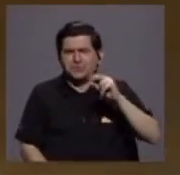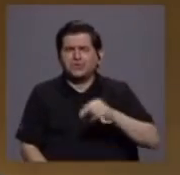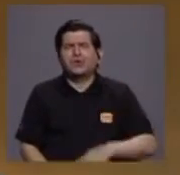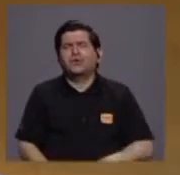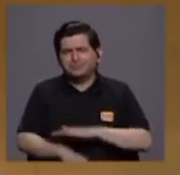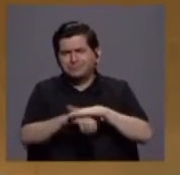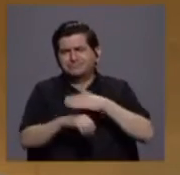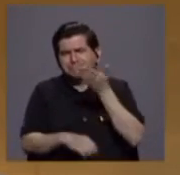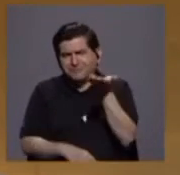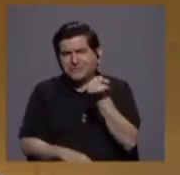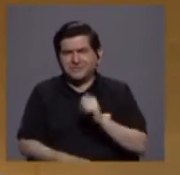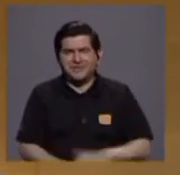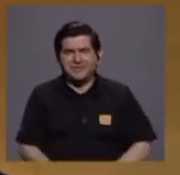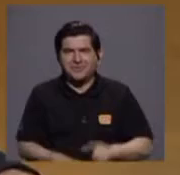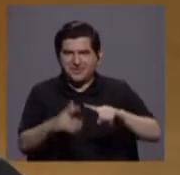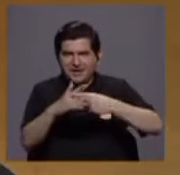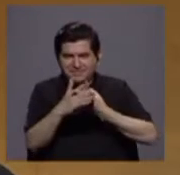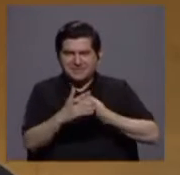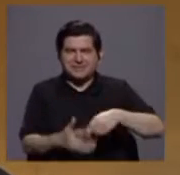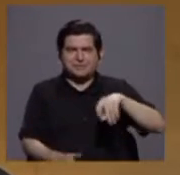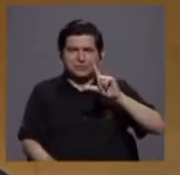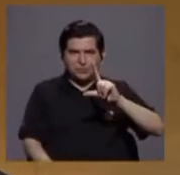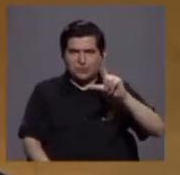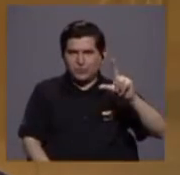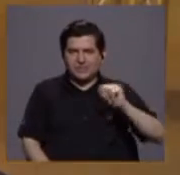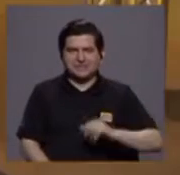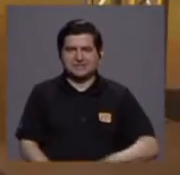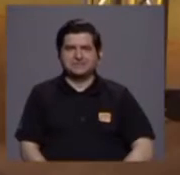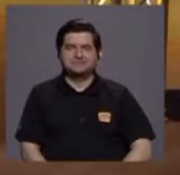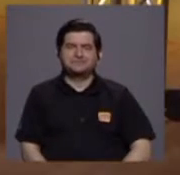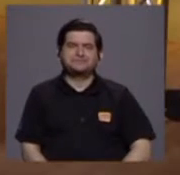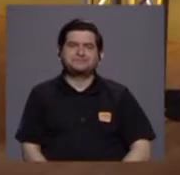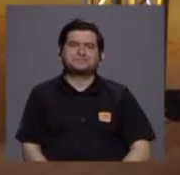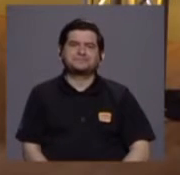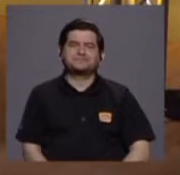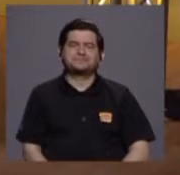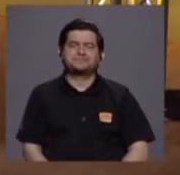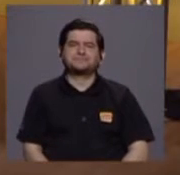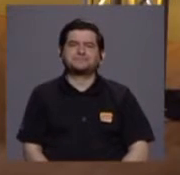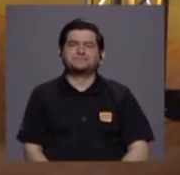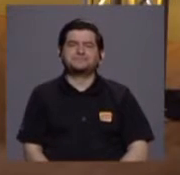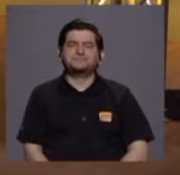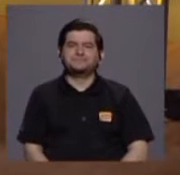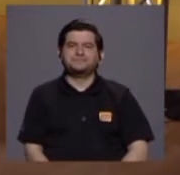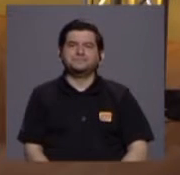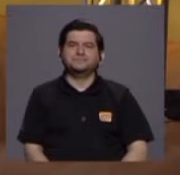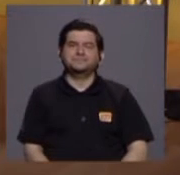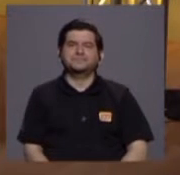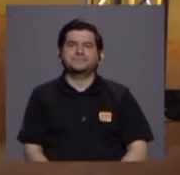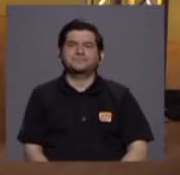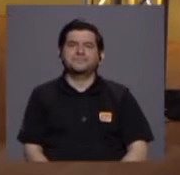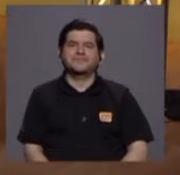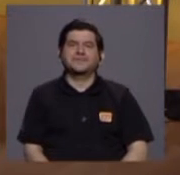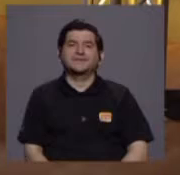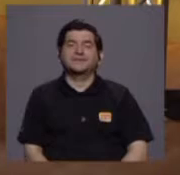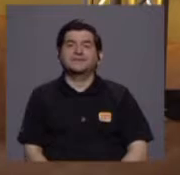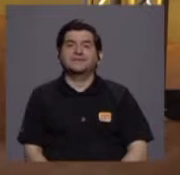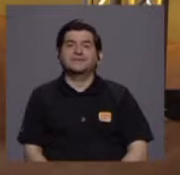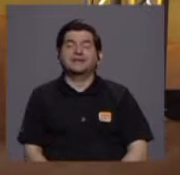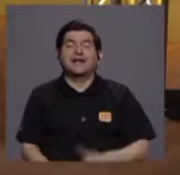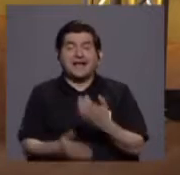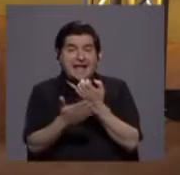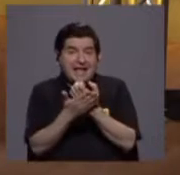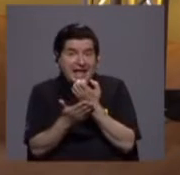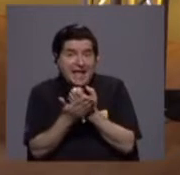favor, empecemos por don Luis, si le parece. Bueno, vean, la